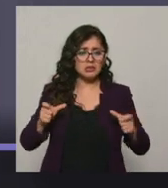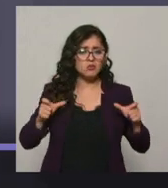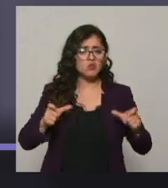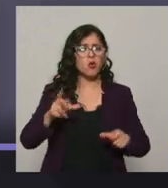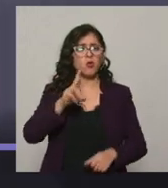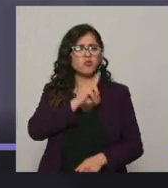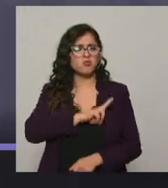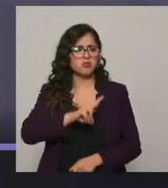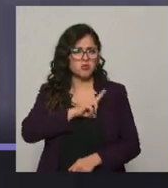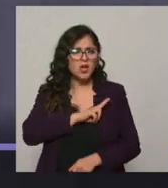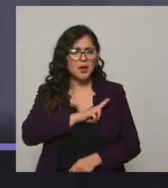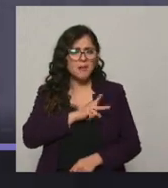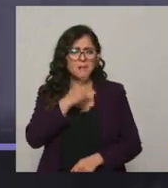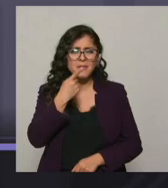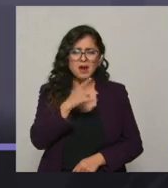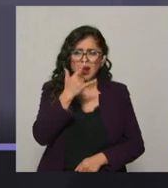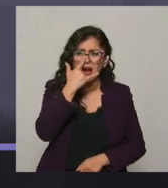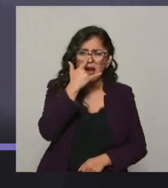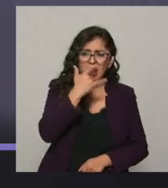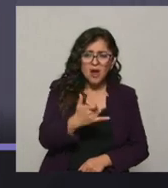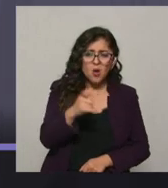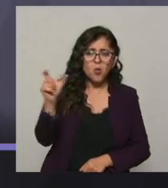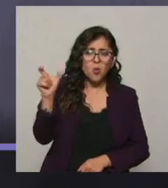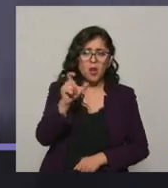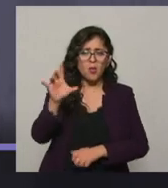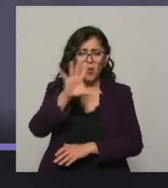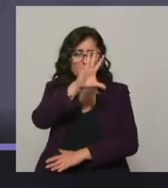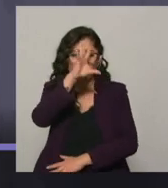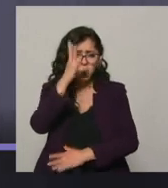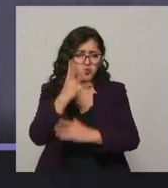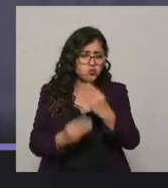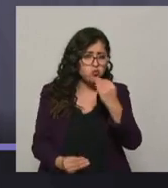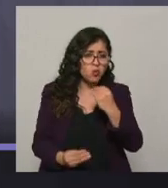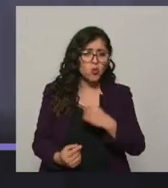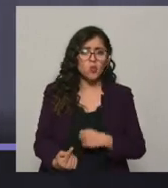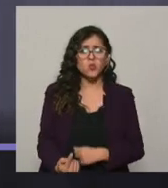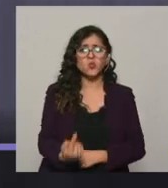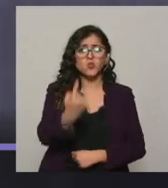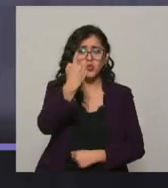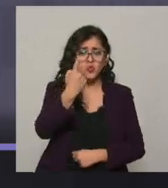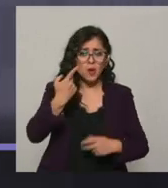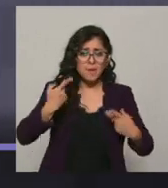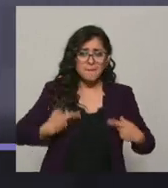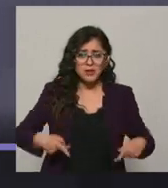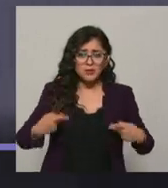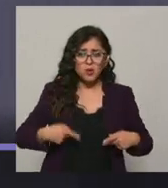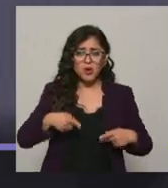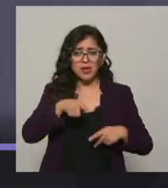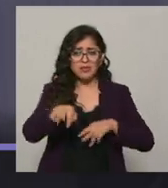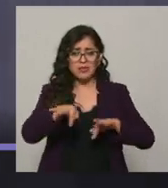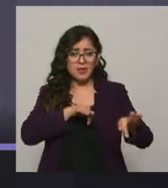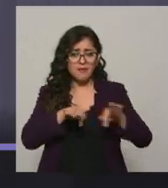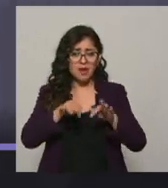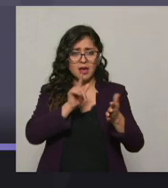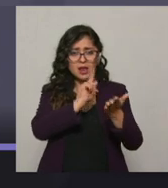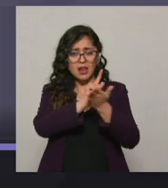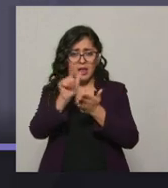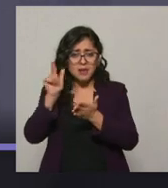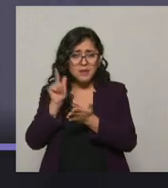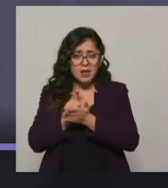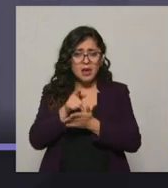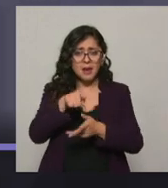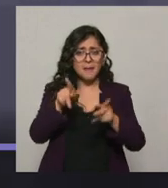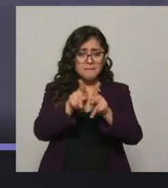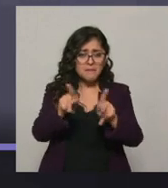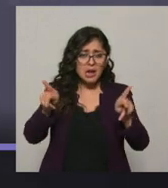curioso fue que al momento de la huida fue una persona que trabaja en limpieza de la